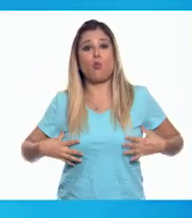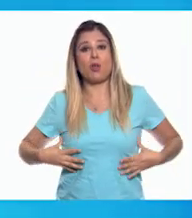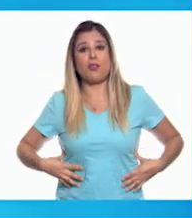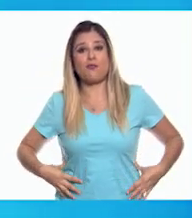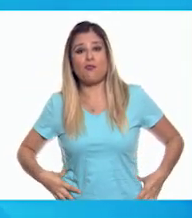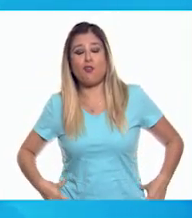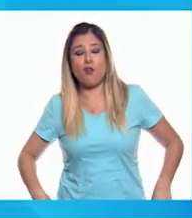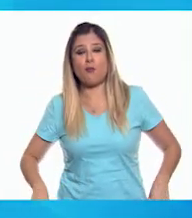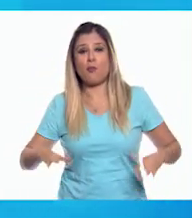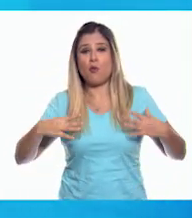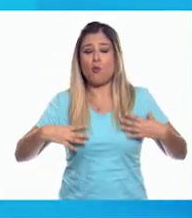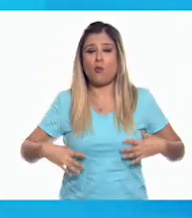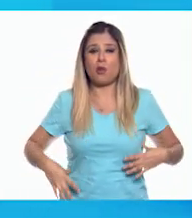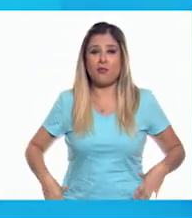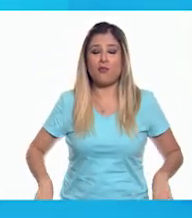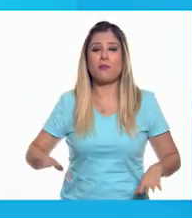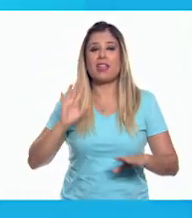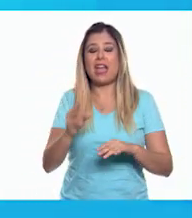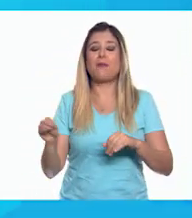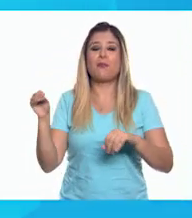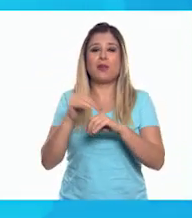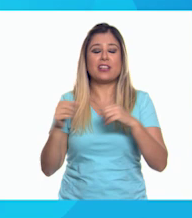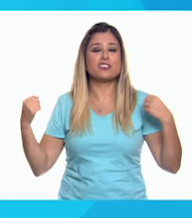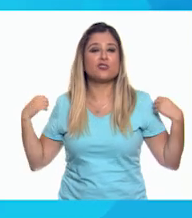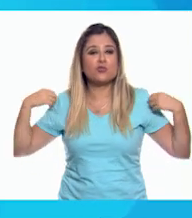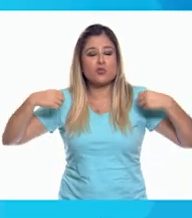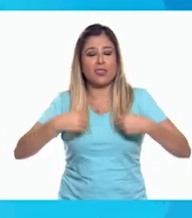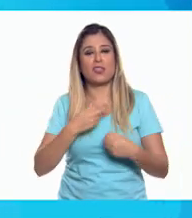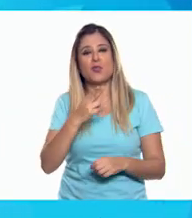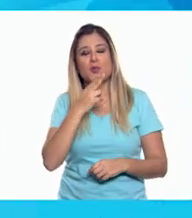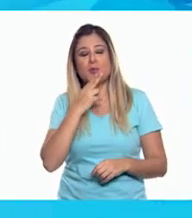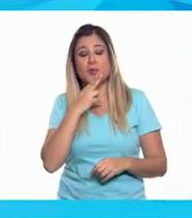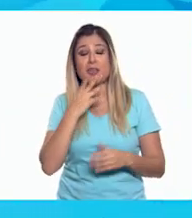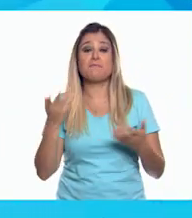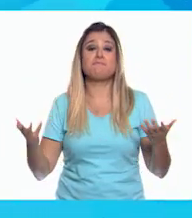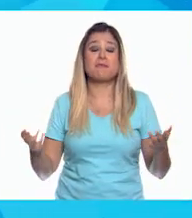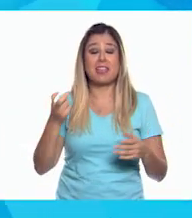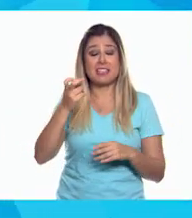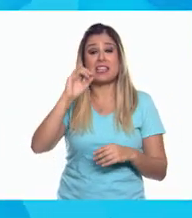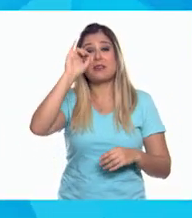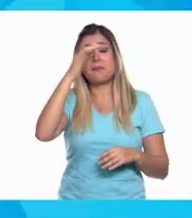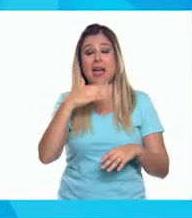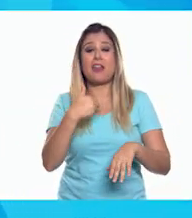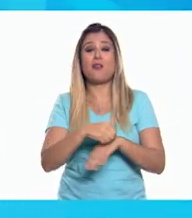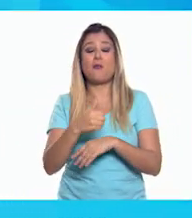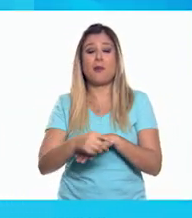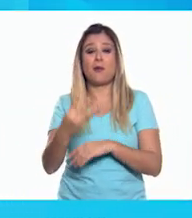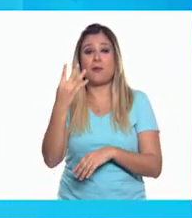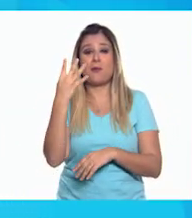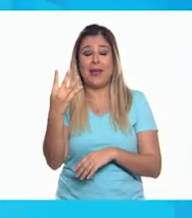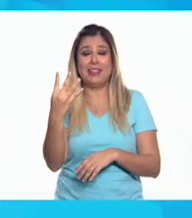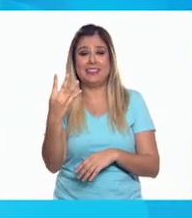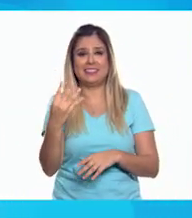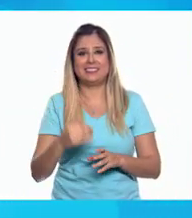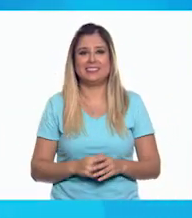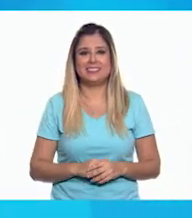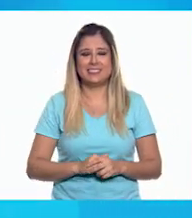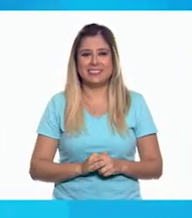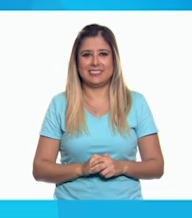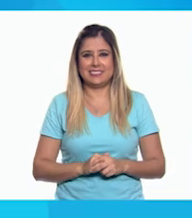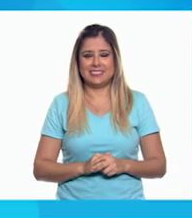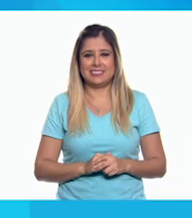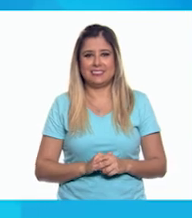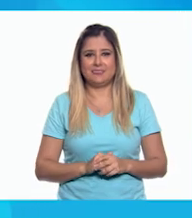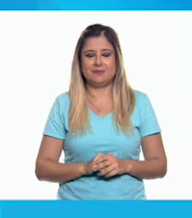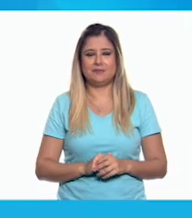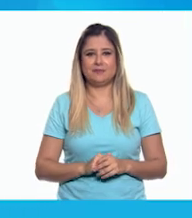parece que lleva el uniforme por el suéter que está usando. Así que esta es nuestra imagen número 4. Ahí